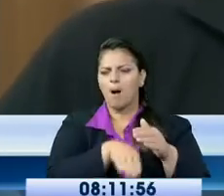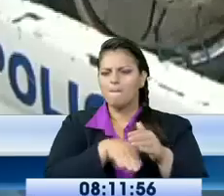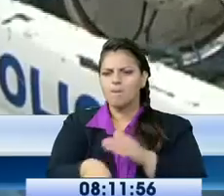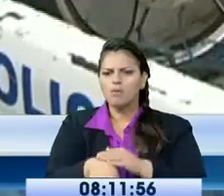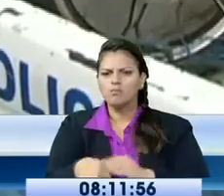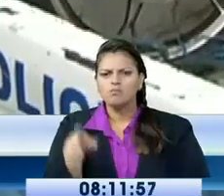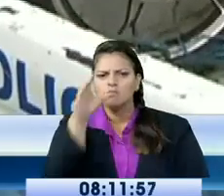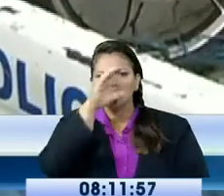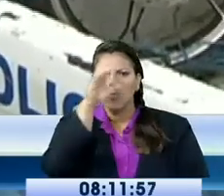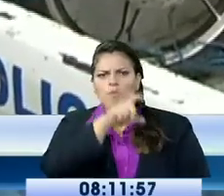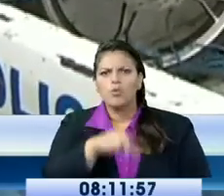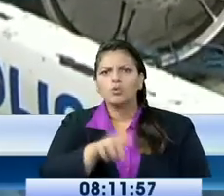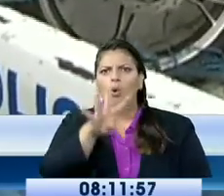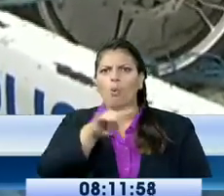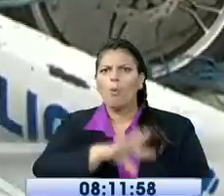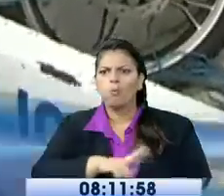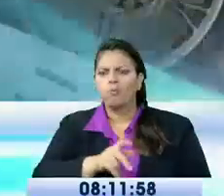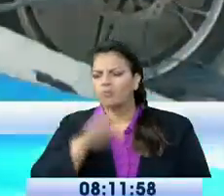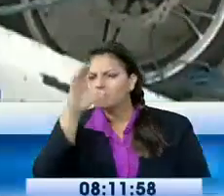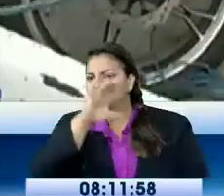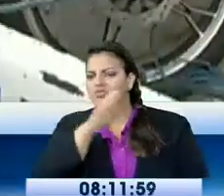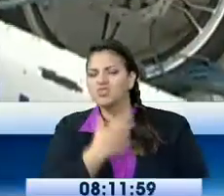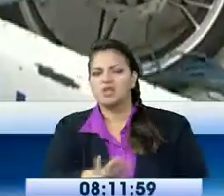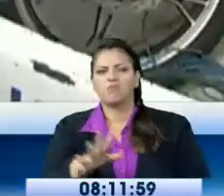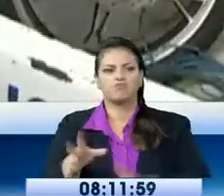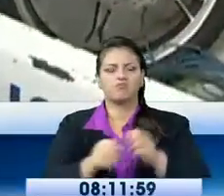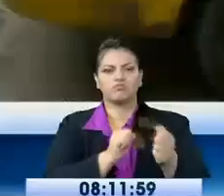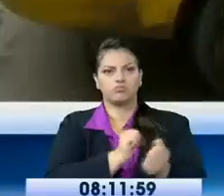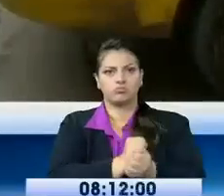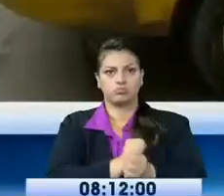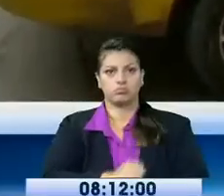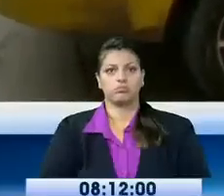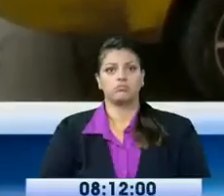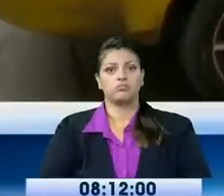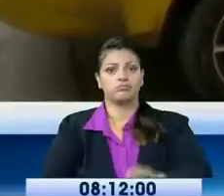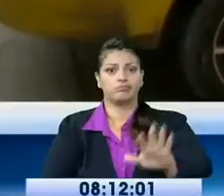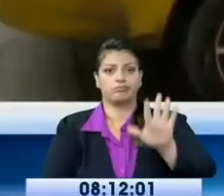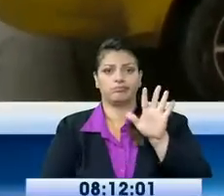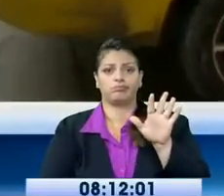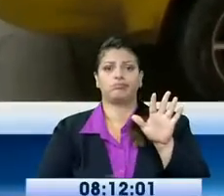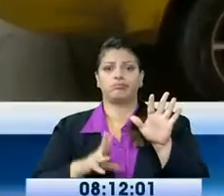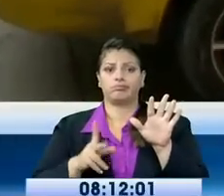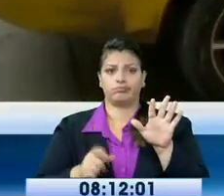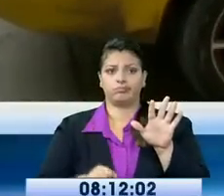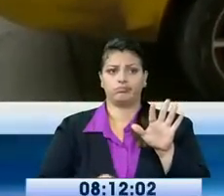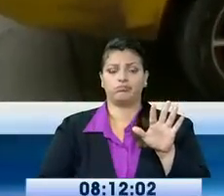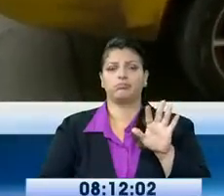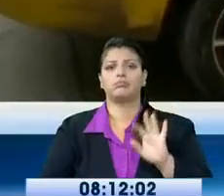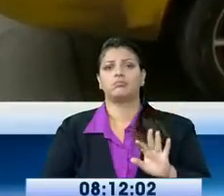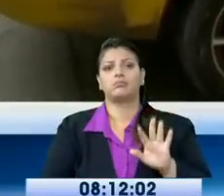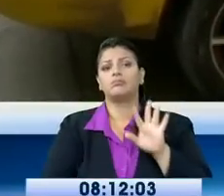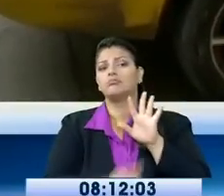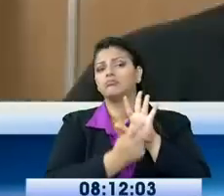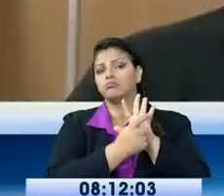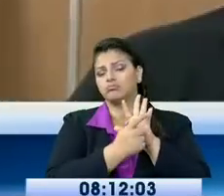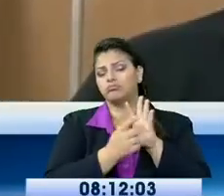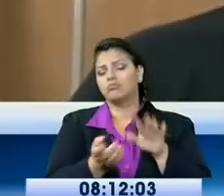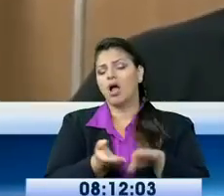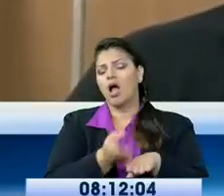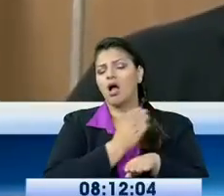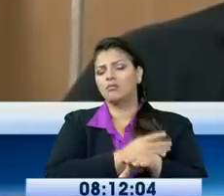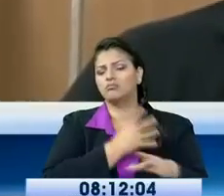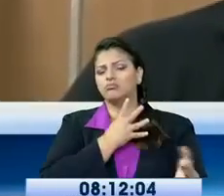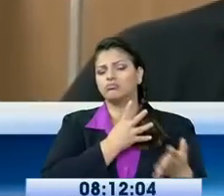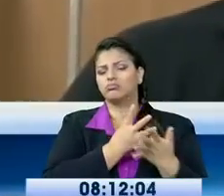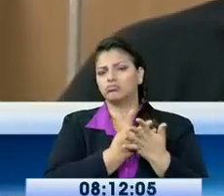hecho. Uno de los aprehendidos registraba antecedentes penales y otro era un menor de edad. La actividad